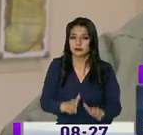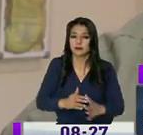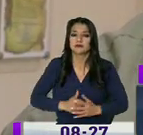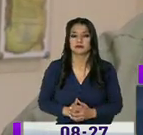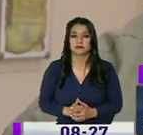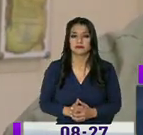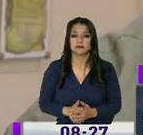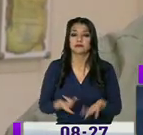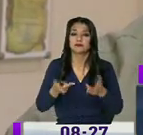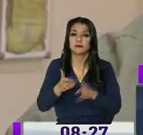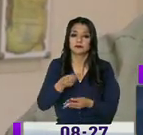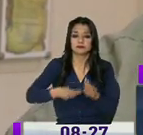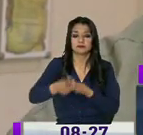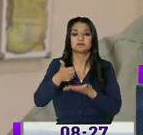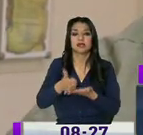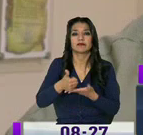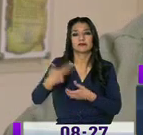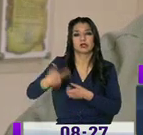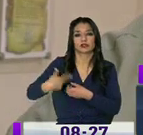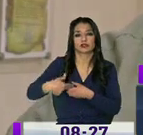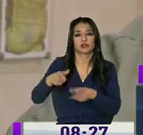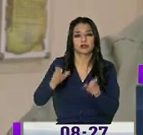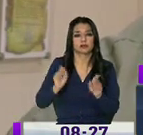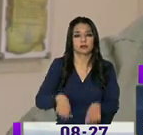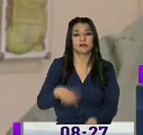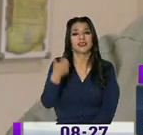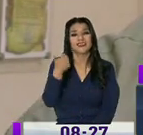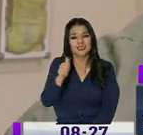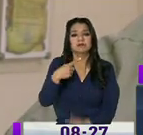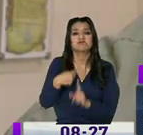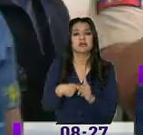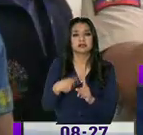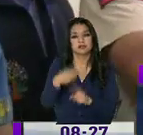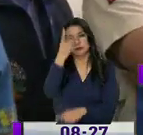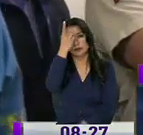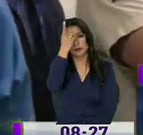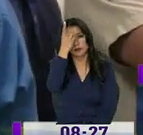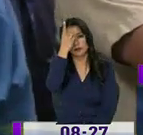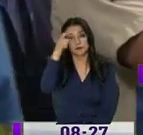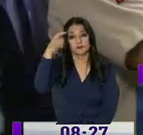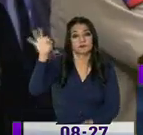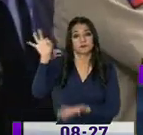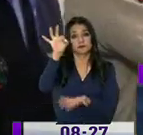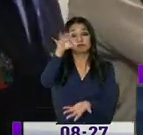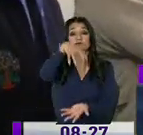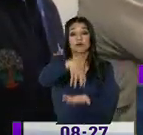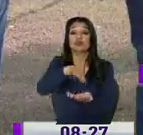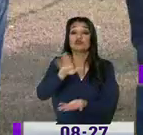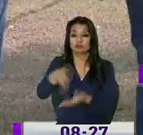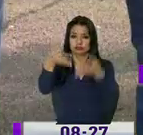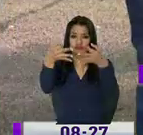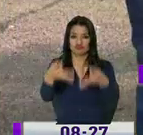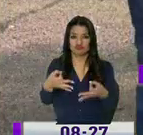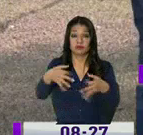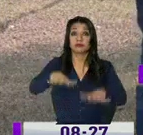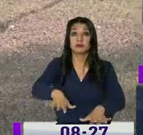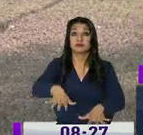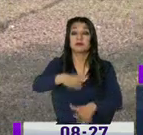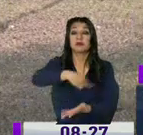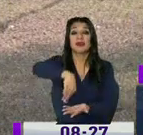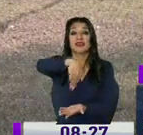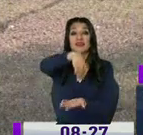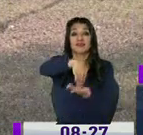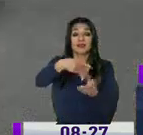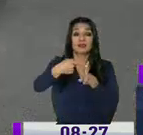referente a la compensación de combustible, que son 10 meses que nos adeudan. El gobernador de esta provincia confirmó que en la capital de los manabitas desde